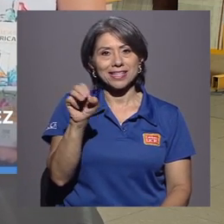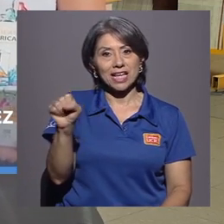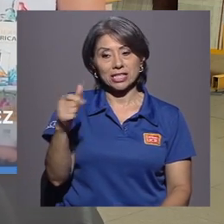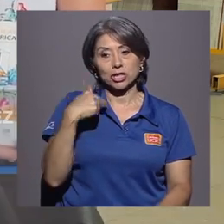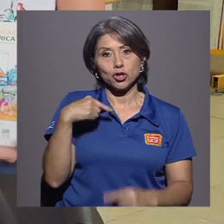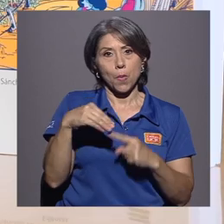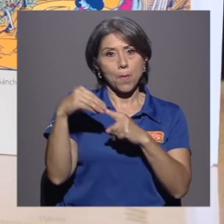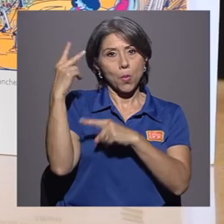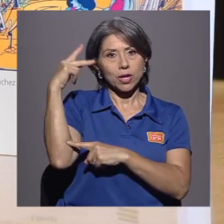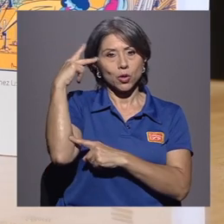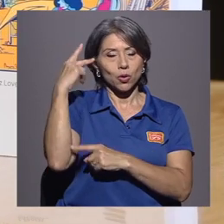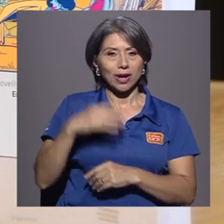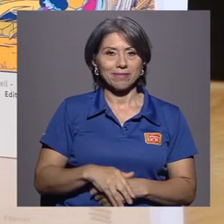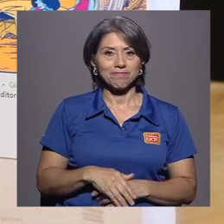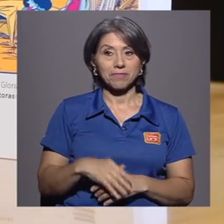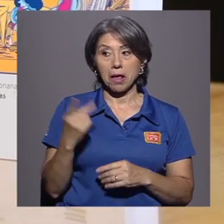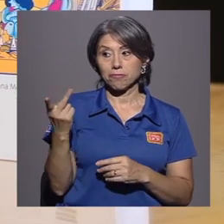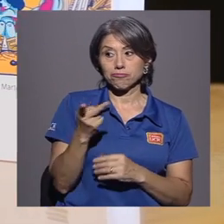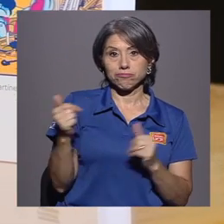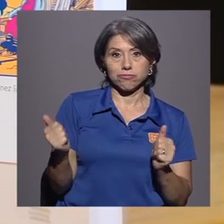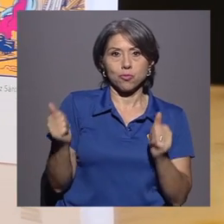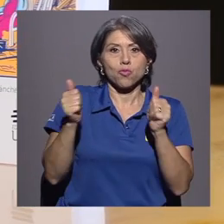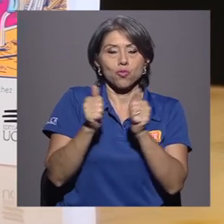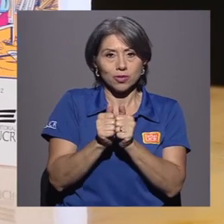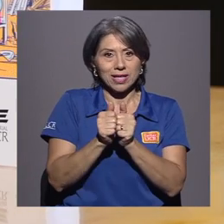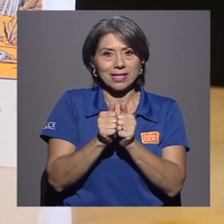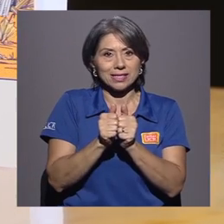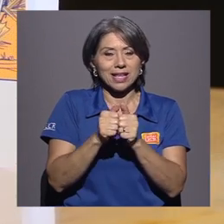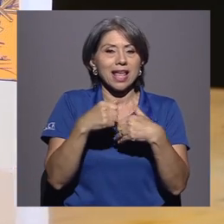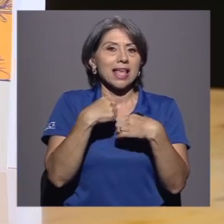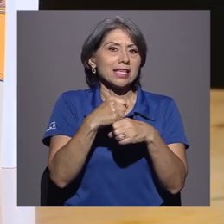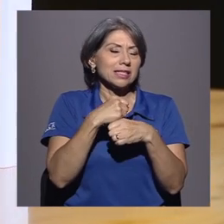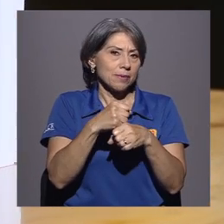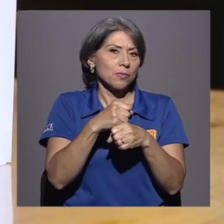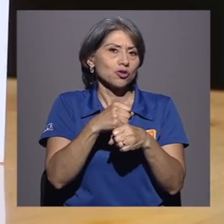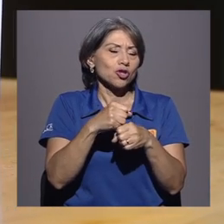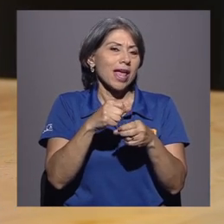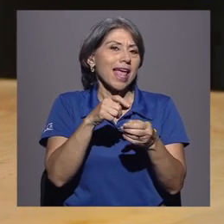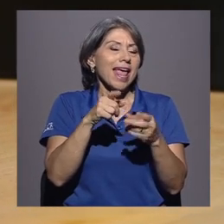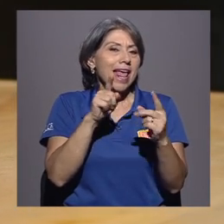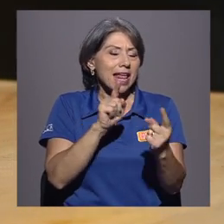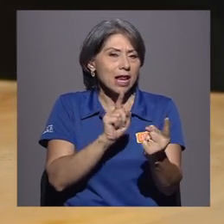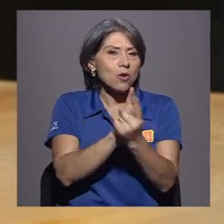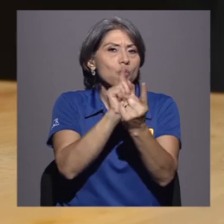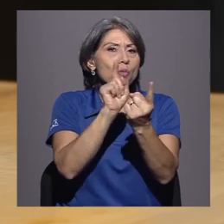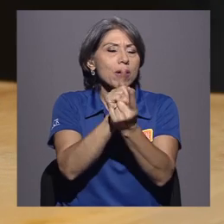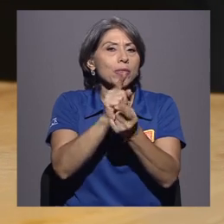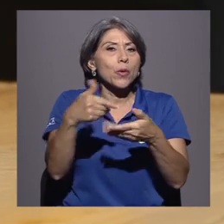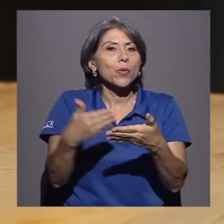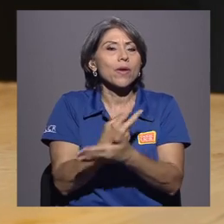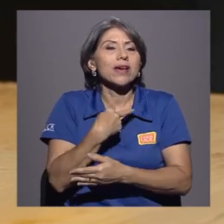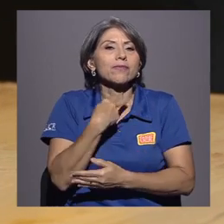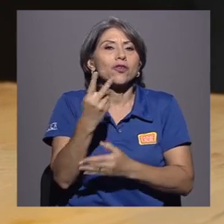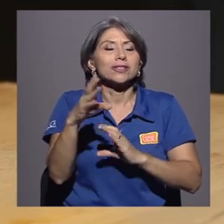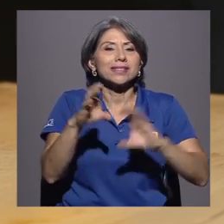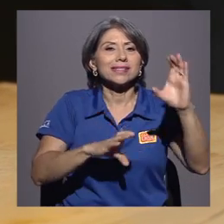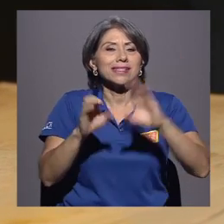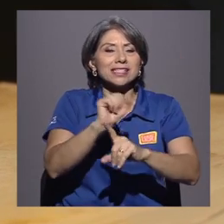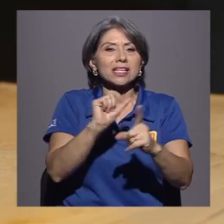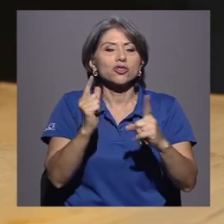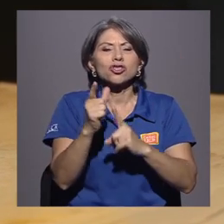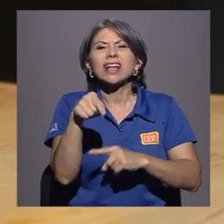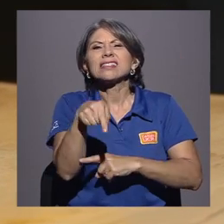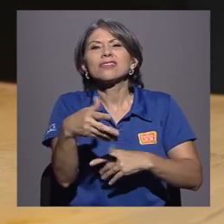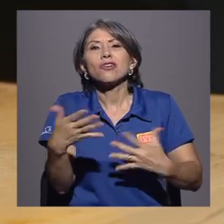soy politóloga. Juntas producimos el encuentro Nuevas Voces en Ciencias Sociales, que son unas jornadas de